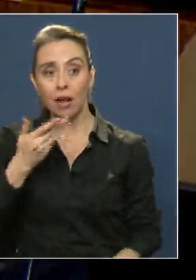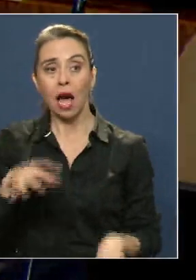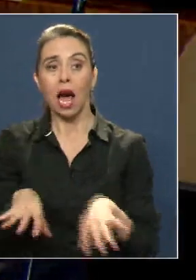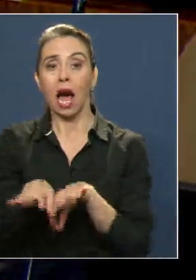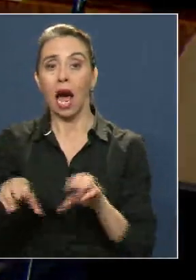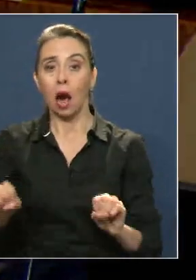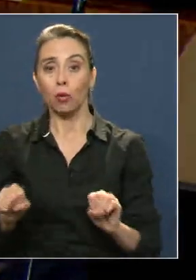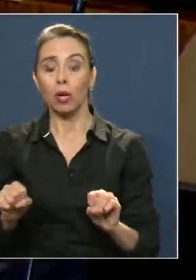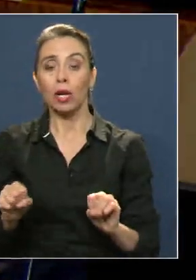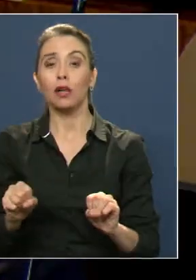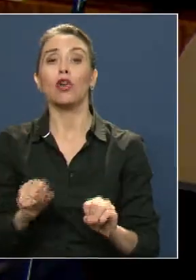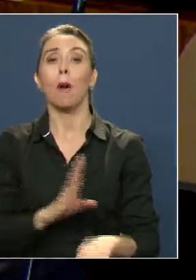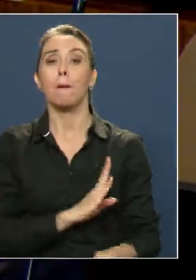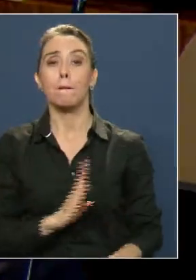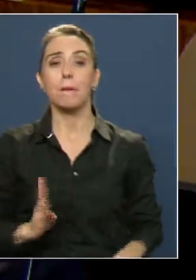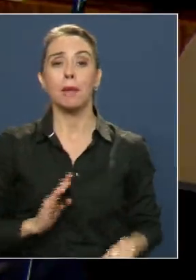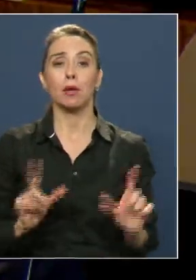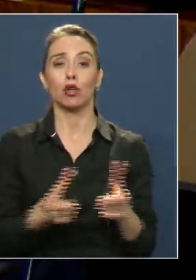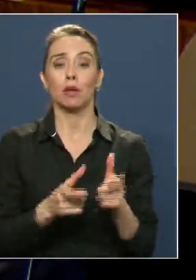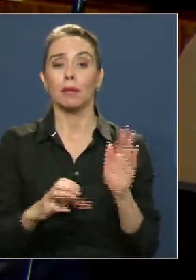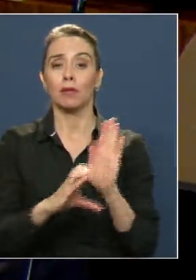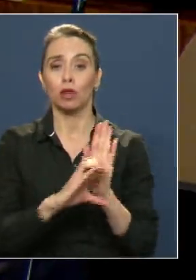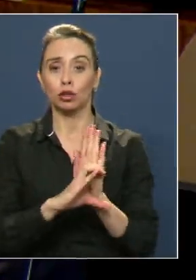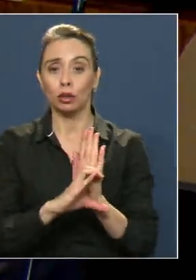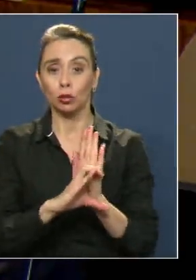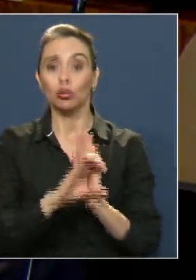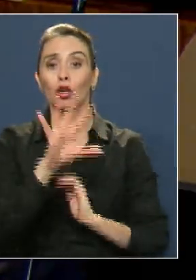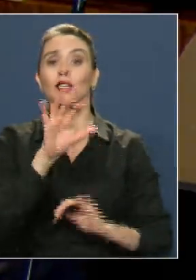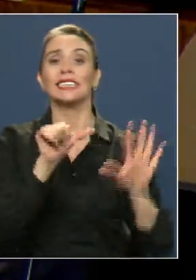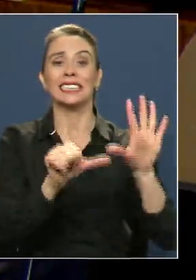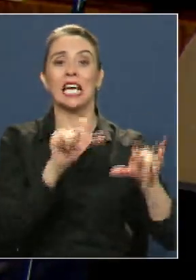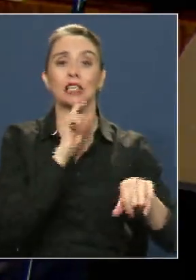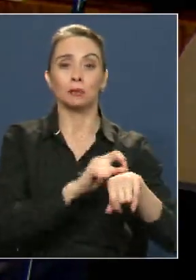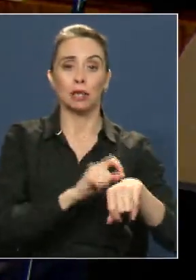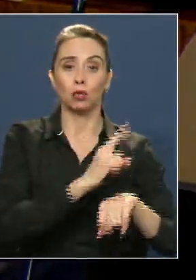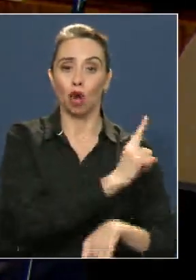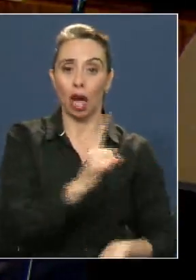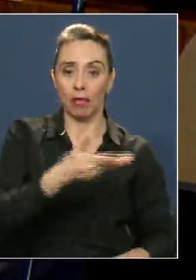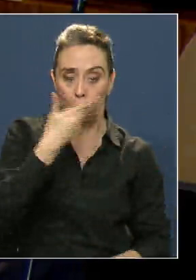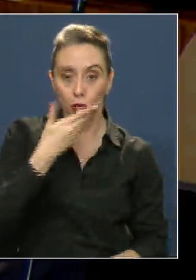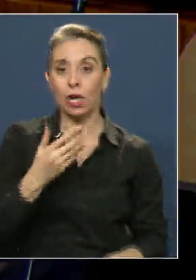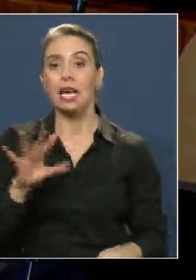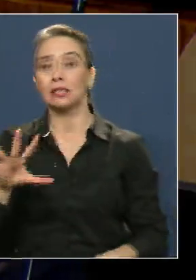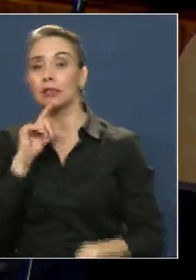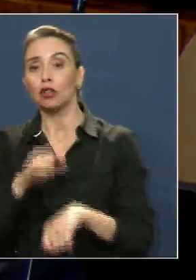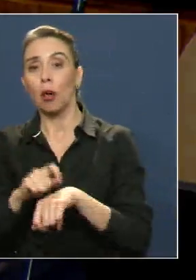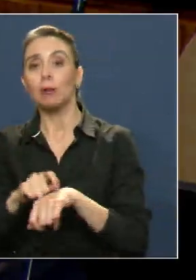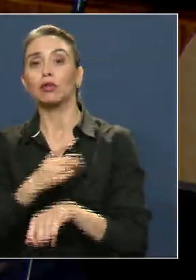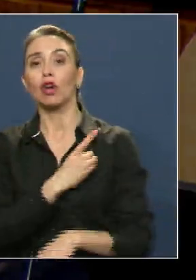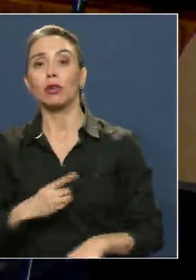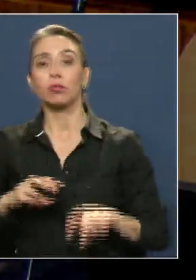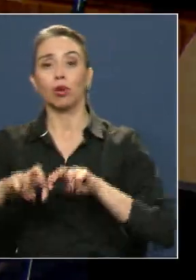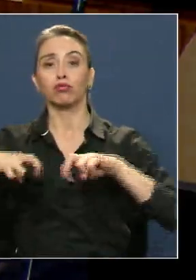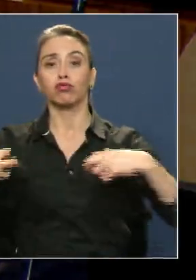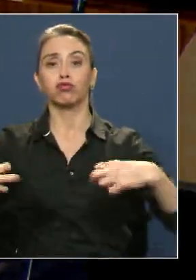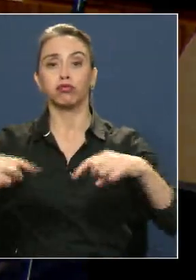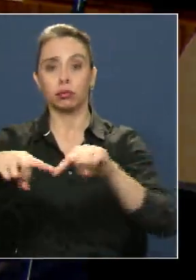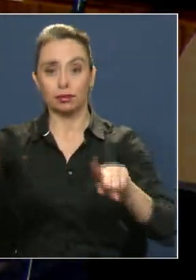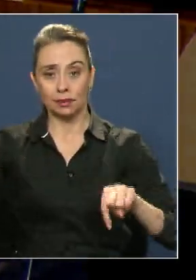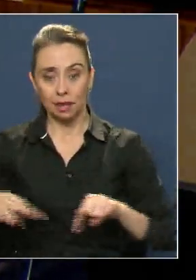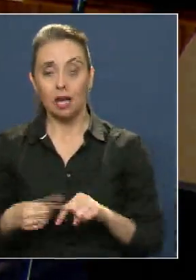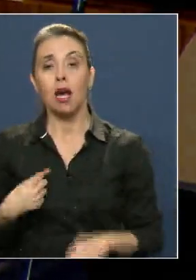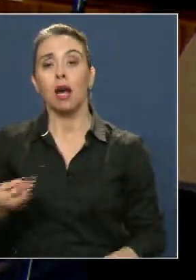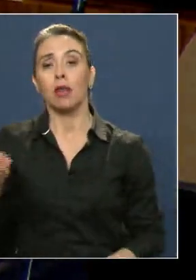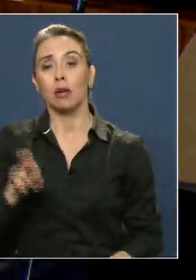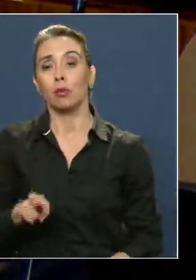acuerdo de 6 minutos para los miembros de la Comisión de Constitución y de 5 minutos para los demás diputados que estén en la sala. Yo quisiera reiterar mi